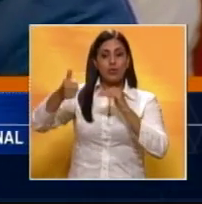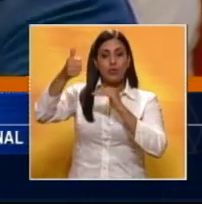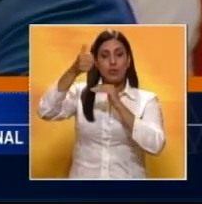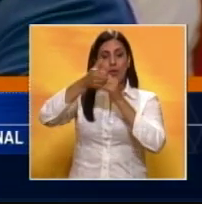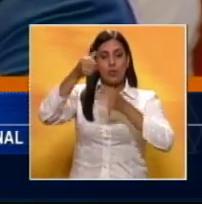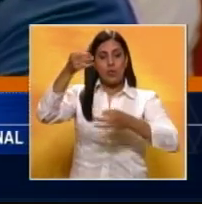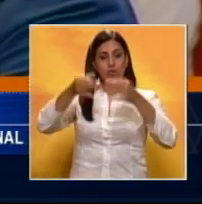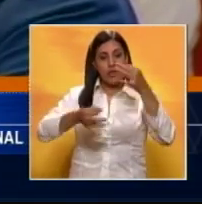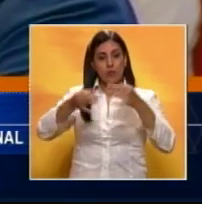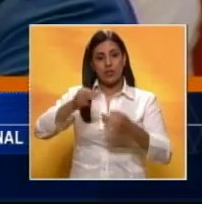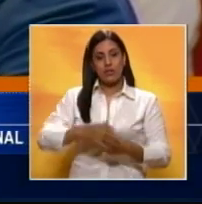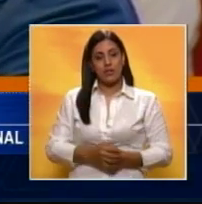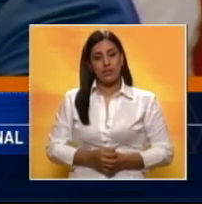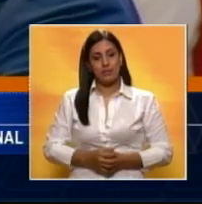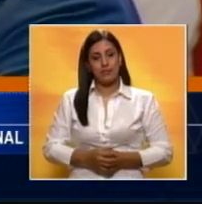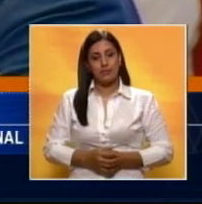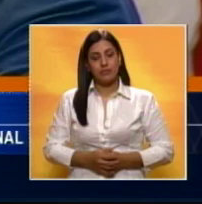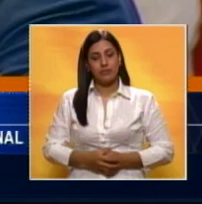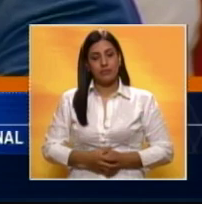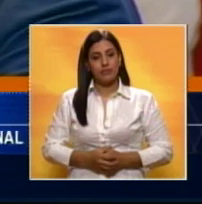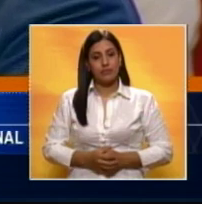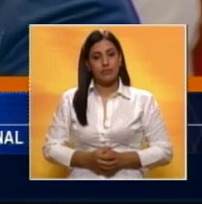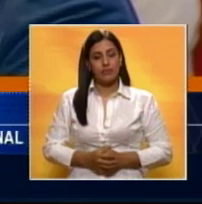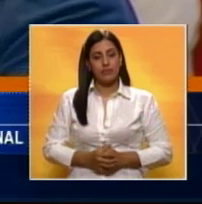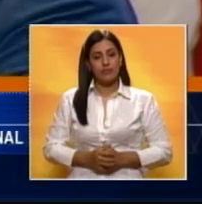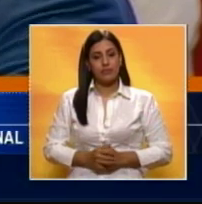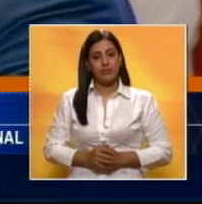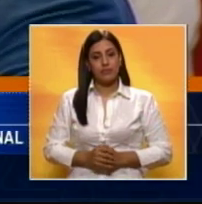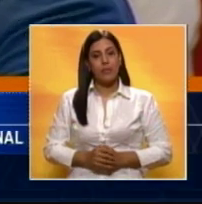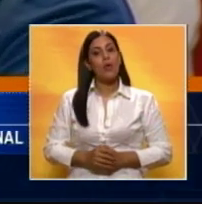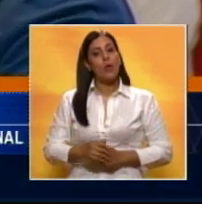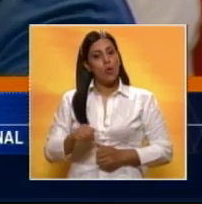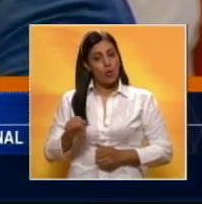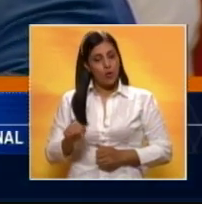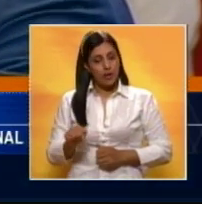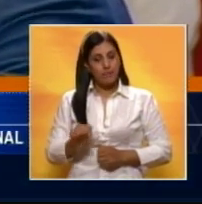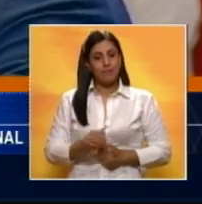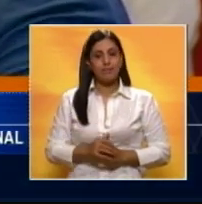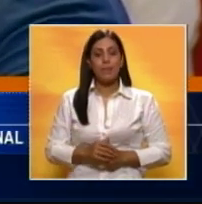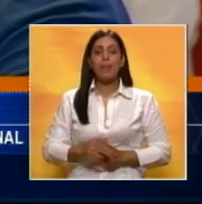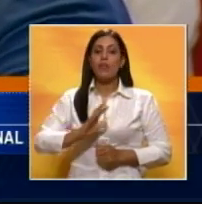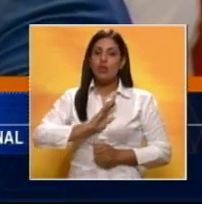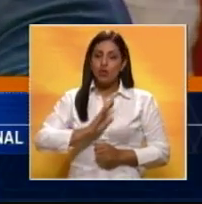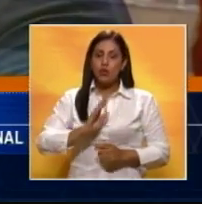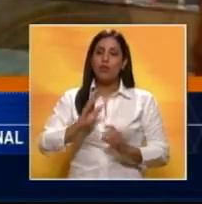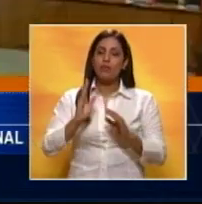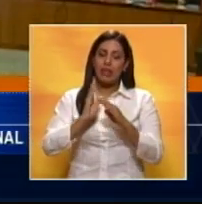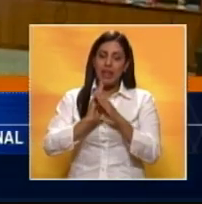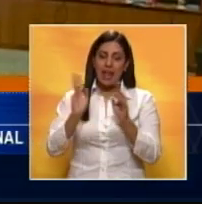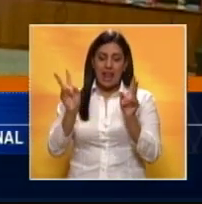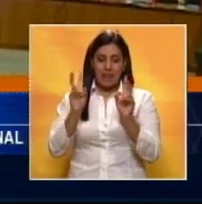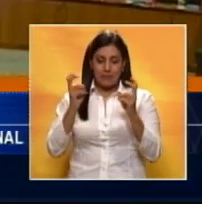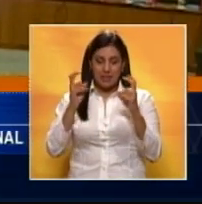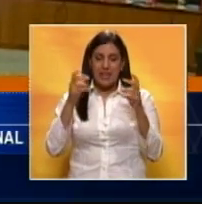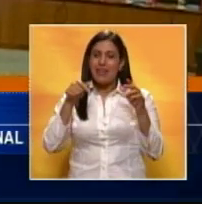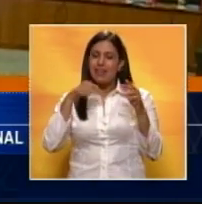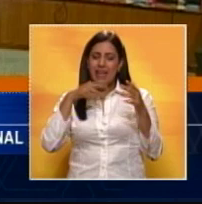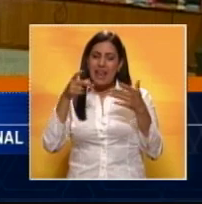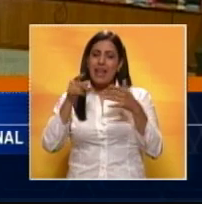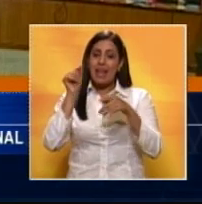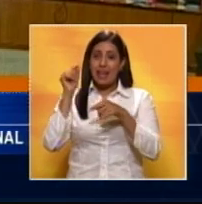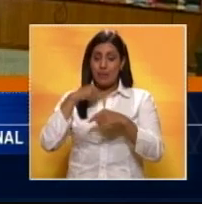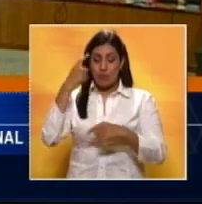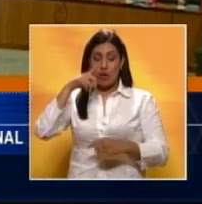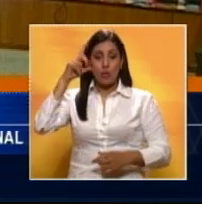Tribunal Supremo de Justicia. Yo voy a hacer una interrupción a la lectura. Ella le dijo